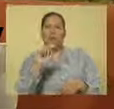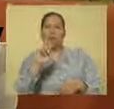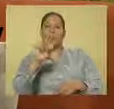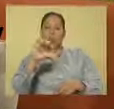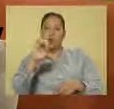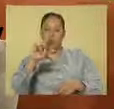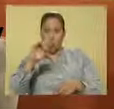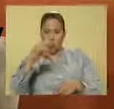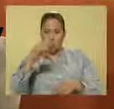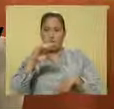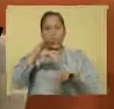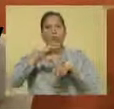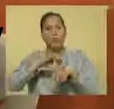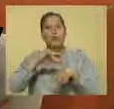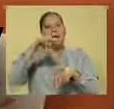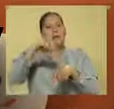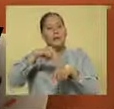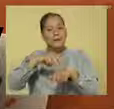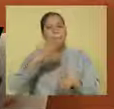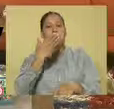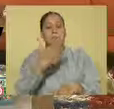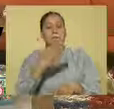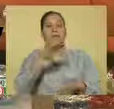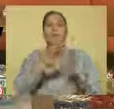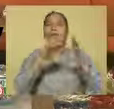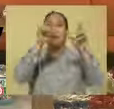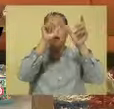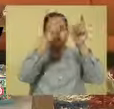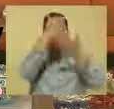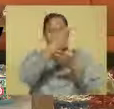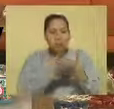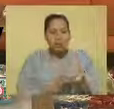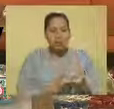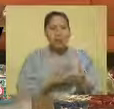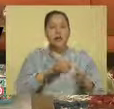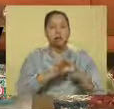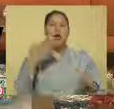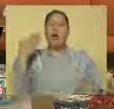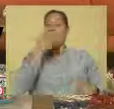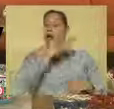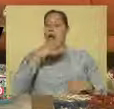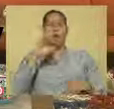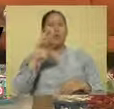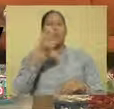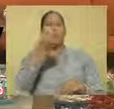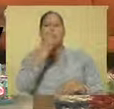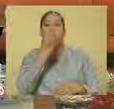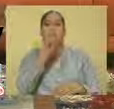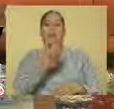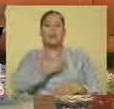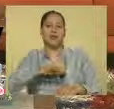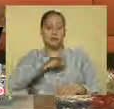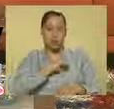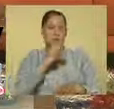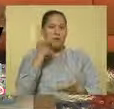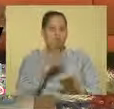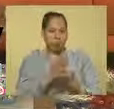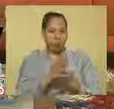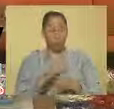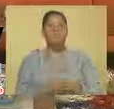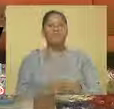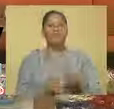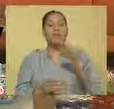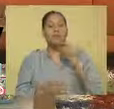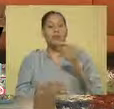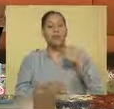sobre todo una buena guía de alimentación. Y no por decir nutriólogo es porque van a estar a dieta, por supuesto que no, simplemente van a llevar una alimentación balanceada. Y yo